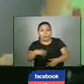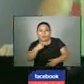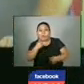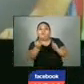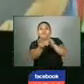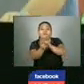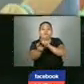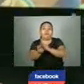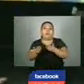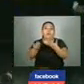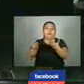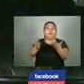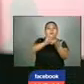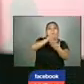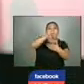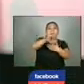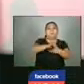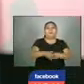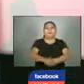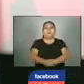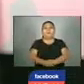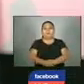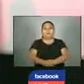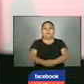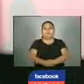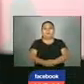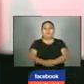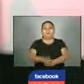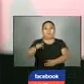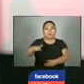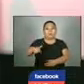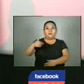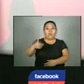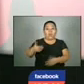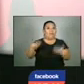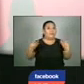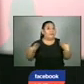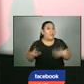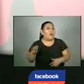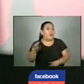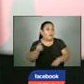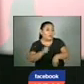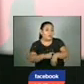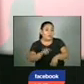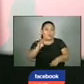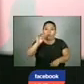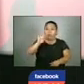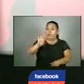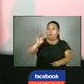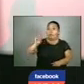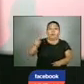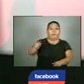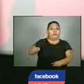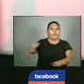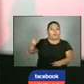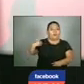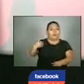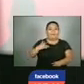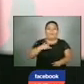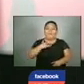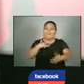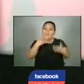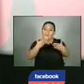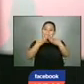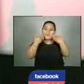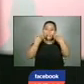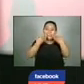con este gran proyecto. Y realmente este año son 40 años de estar haciendo Teletón, o sea que para nosotros realmente es muy emocionante